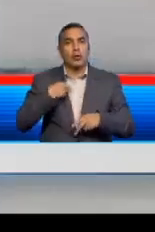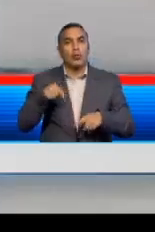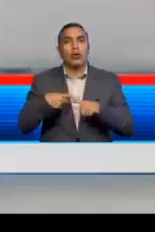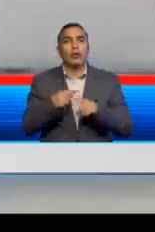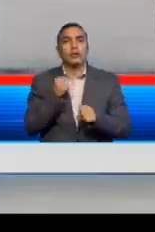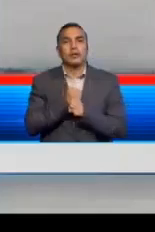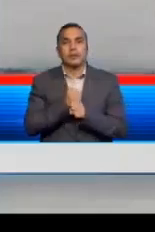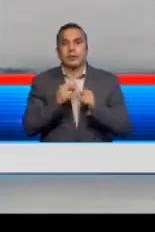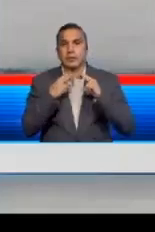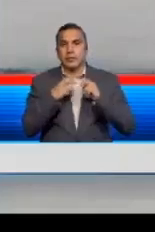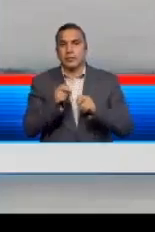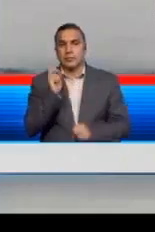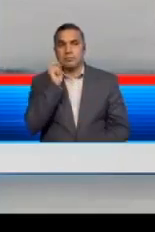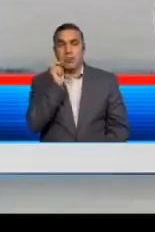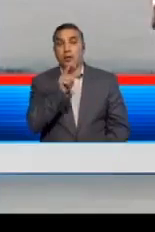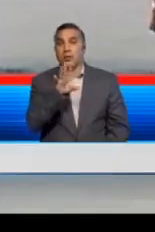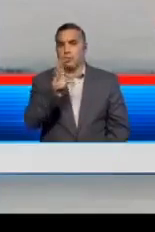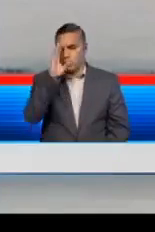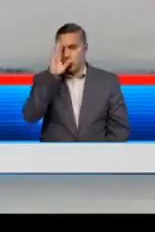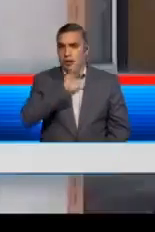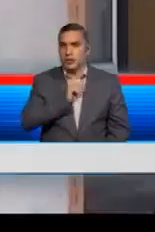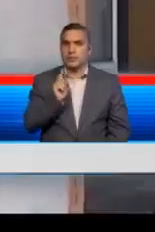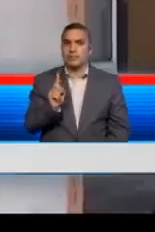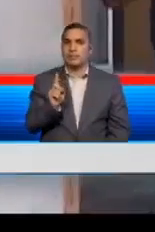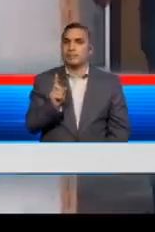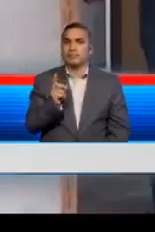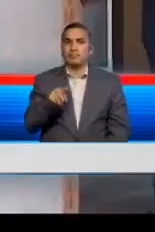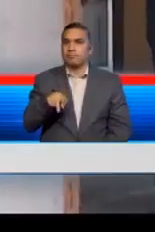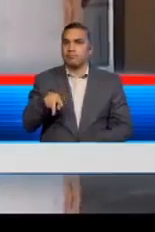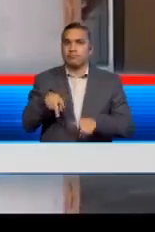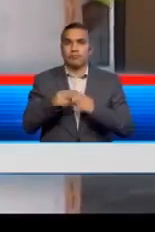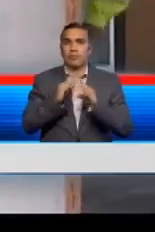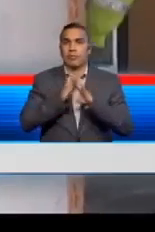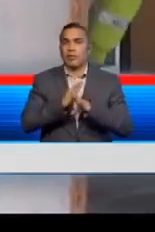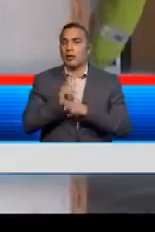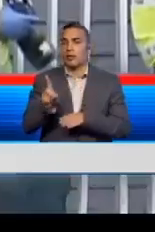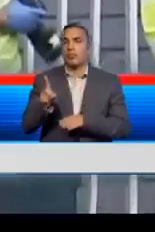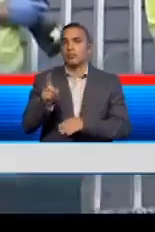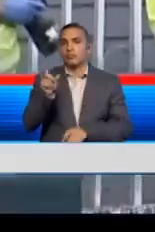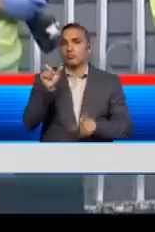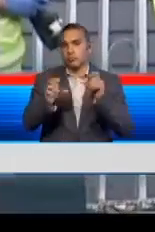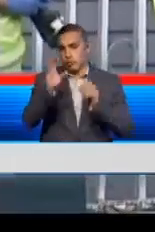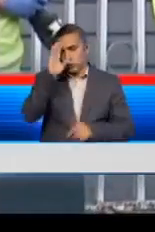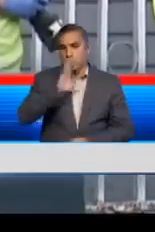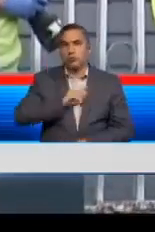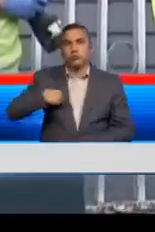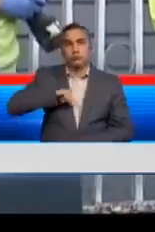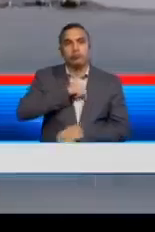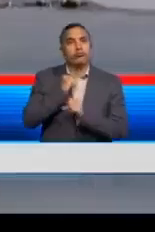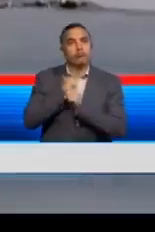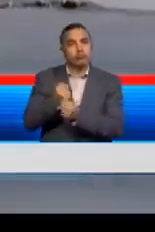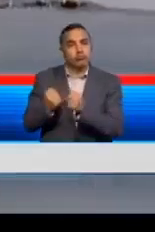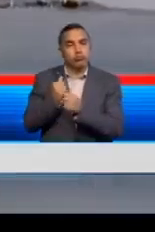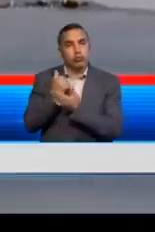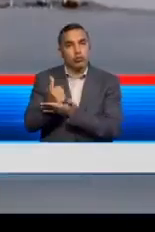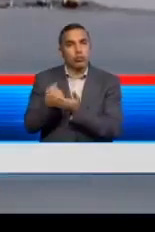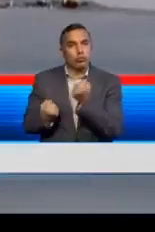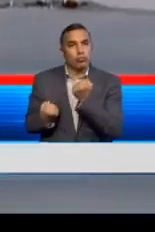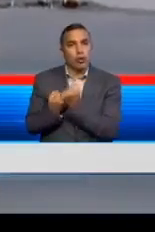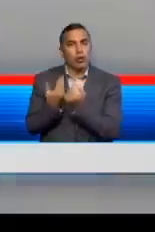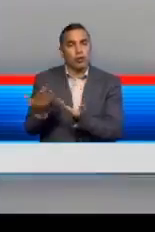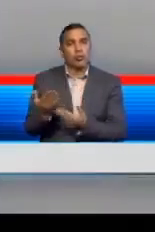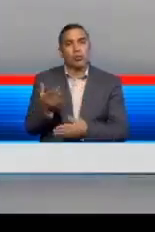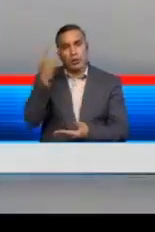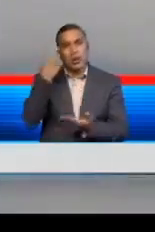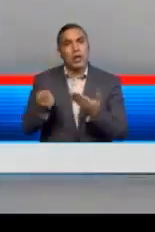labores de investigación. La Policía Nacional activó la defensa institucional del uniformado e indaga su actuar a la par